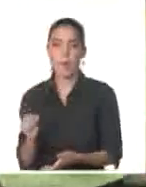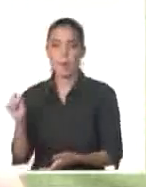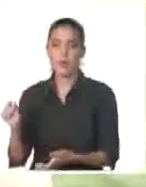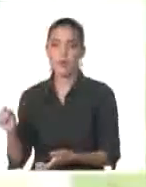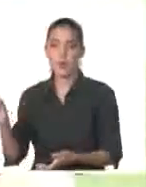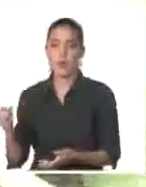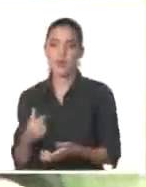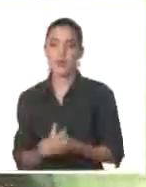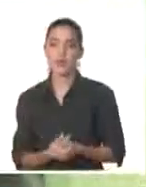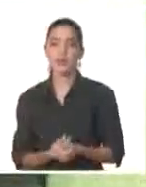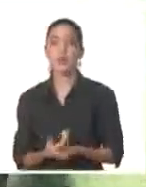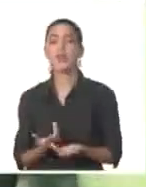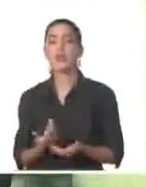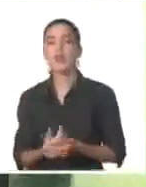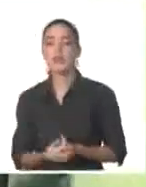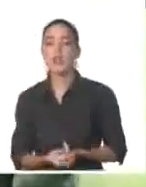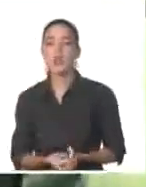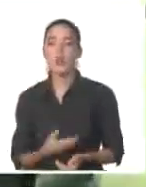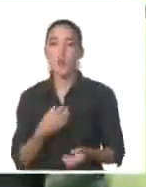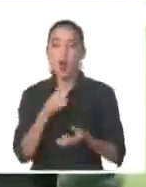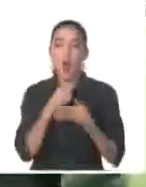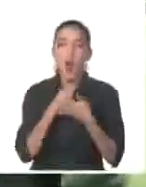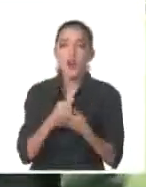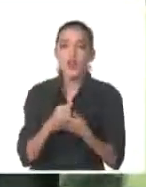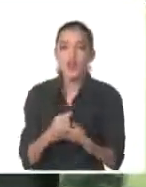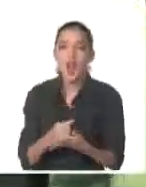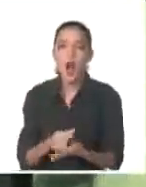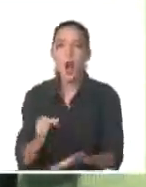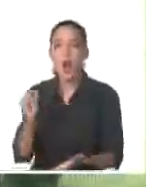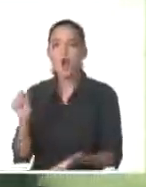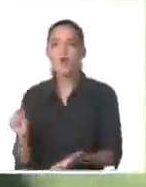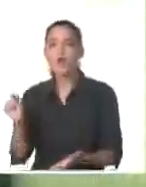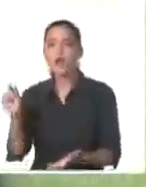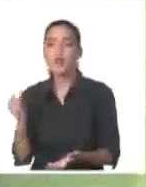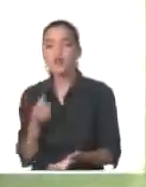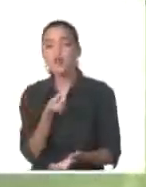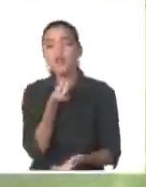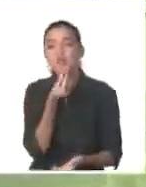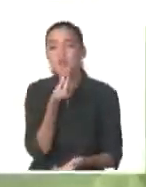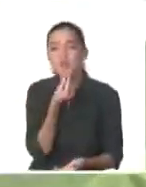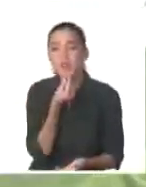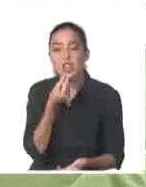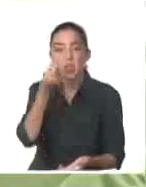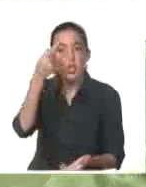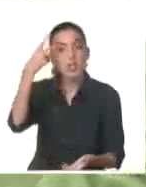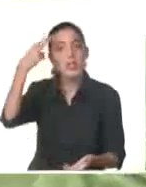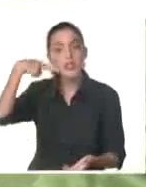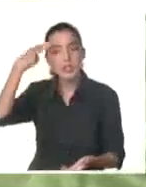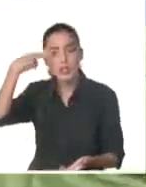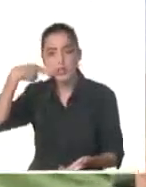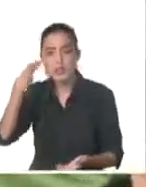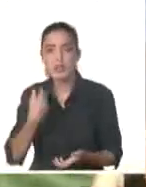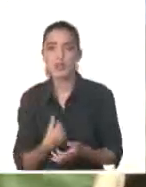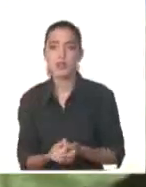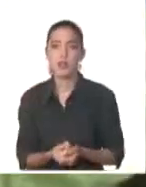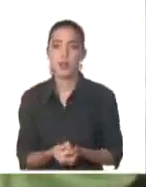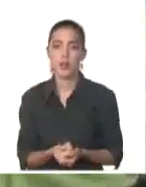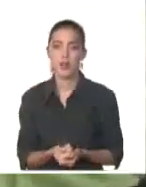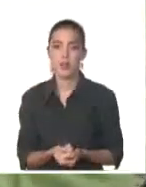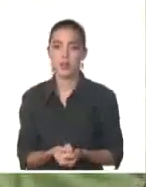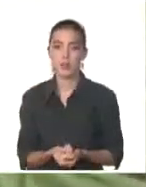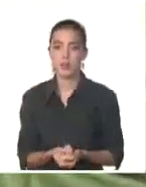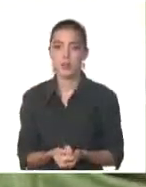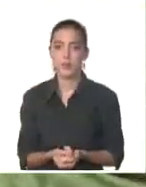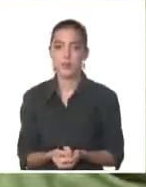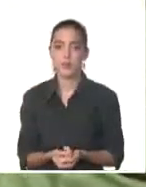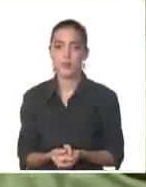viejitos ciegos, tirándome al río a nado para poderle salvar que no se me murieran. Los abuelos, ese muchachito, de mi esposa y de ellos. Porque